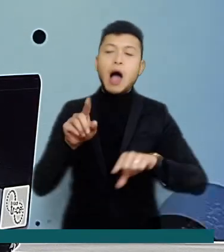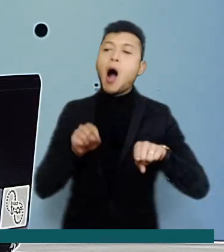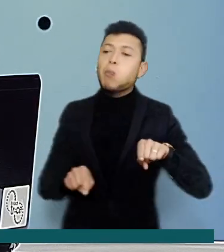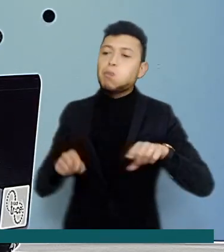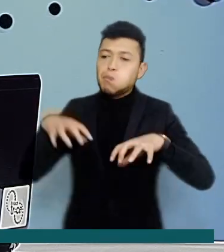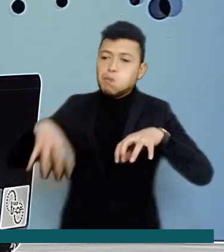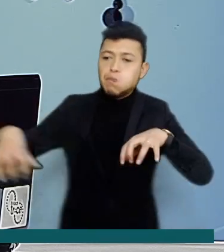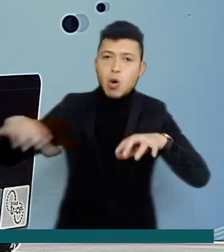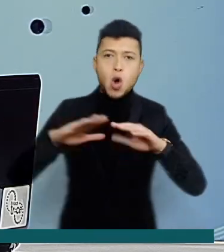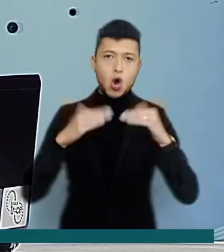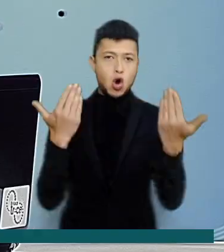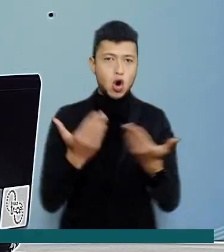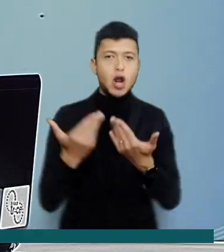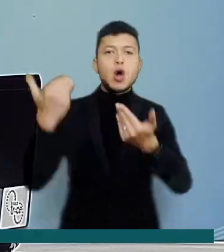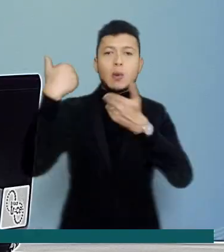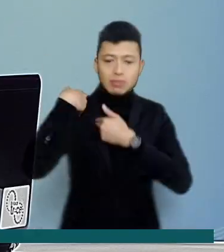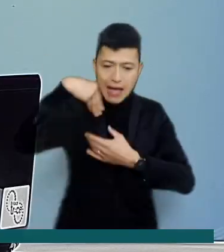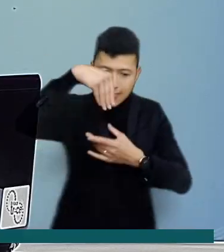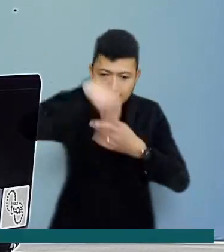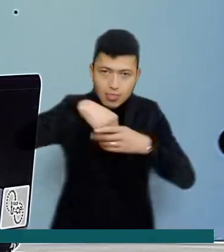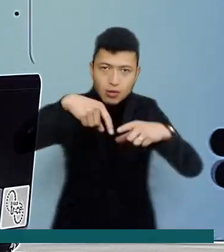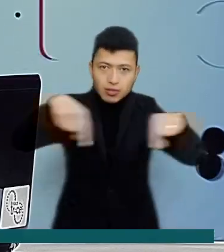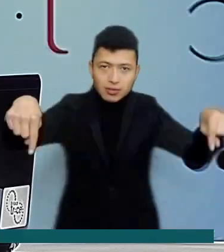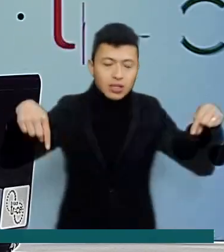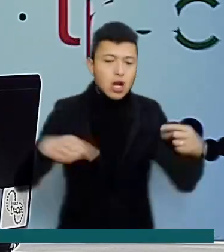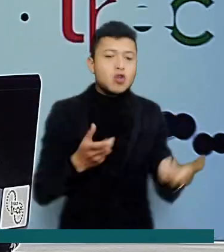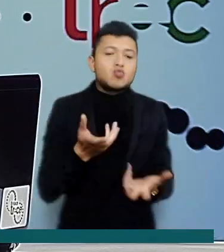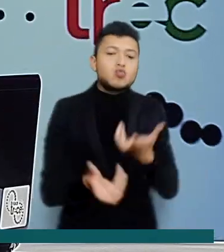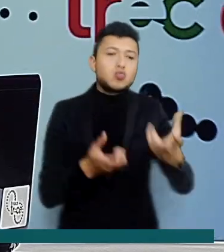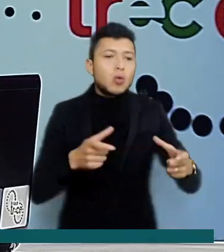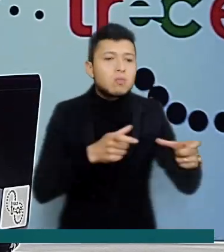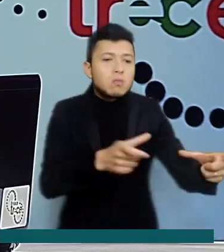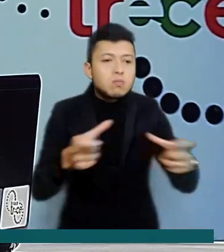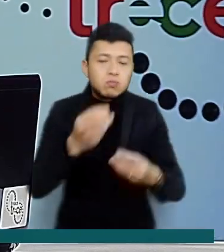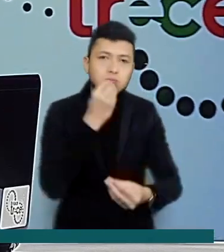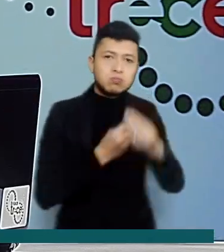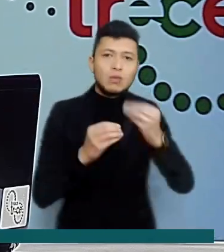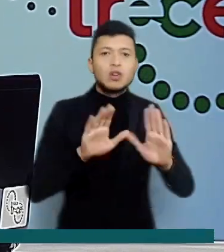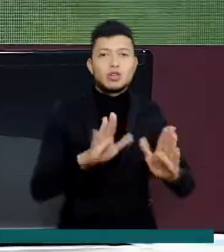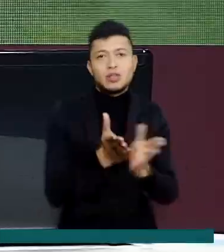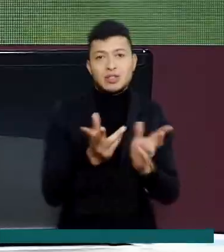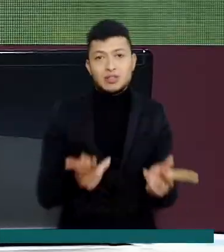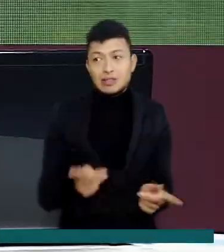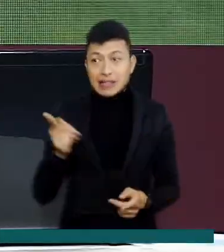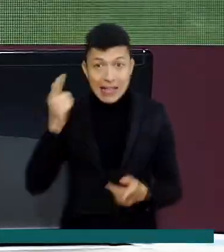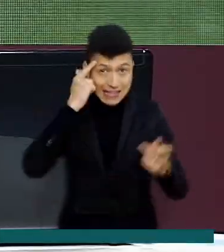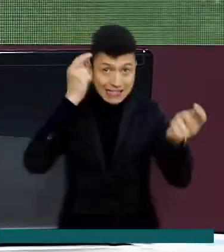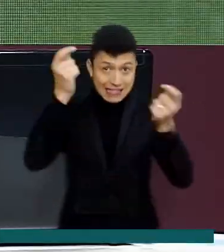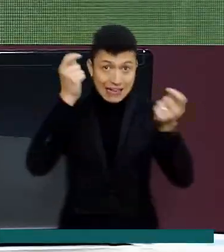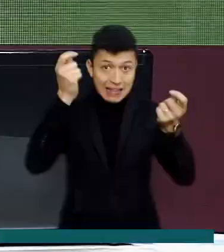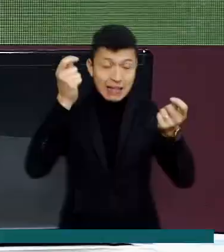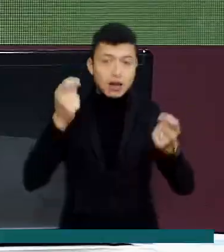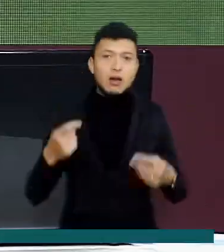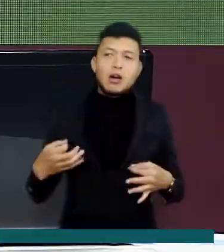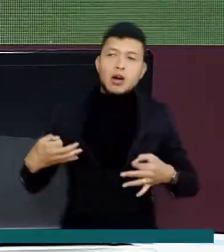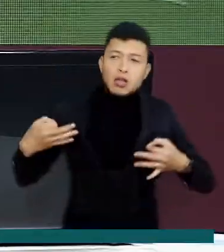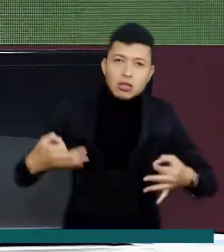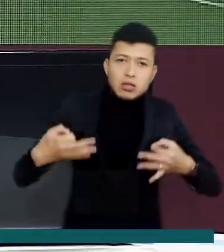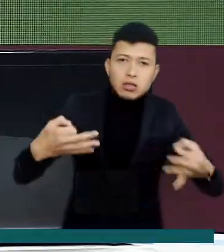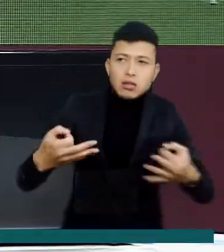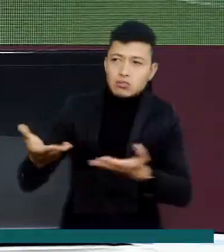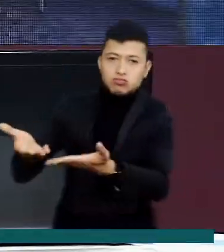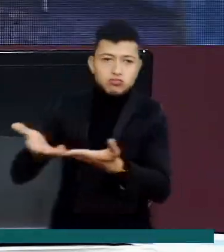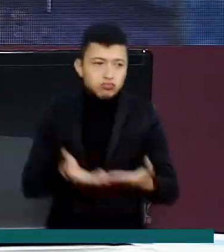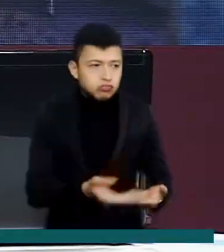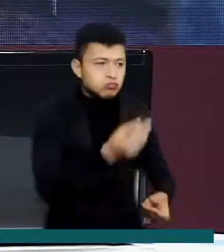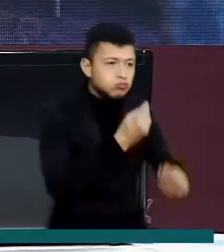instituciones educativas las encargadas de preparar en el sitio los alimentos de los estudiantes. Con esta estrategia se evitan demoras en la